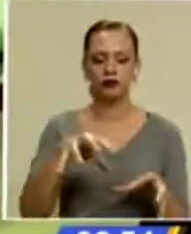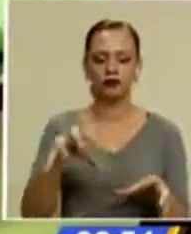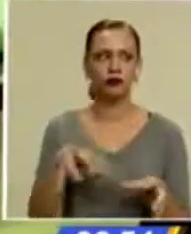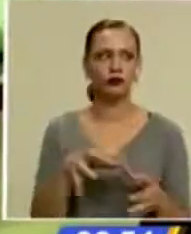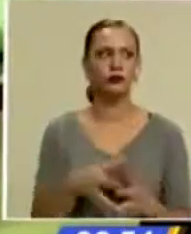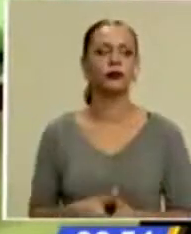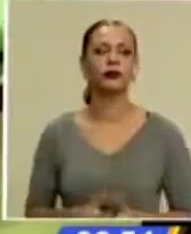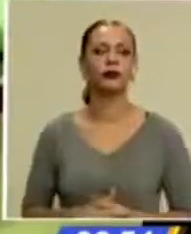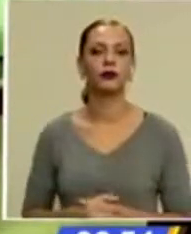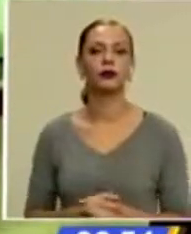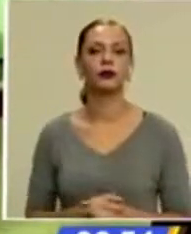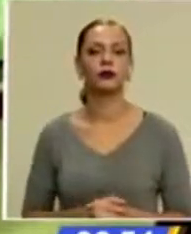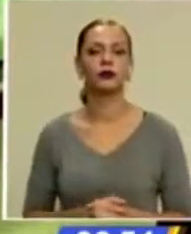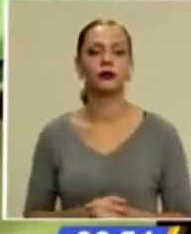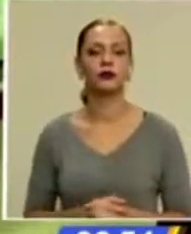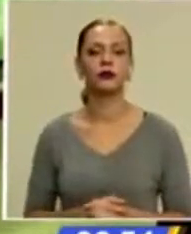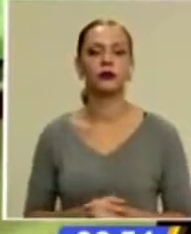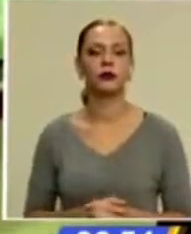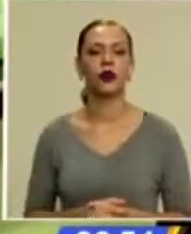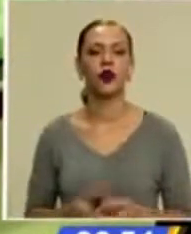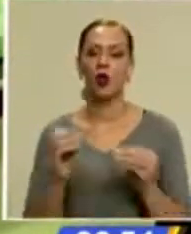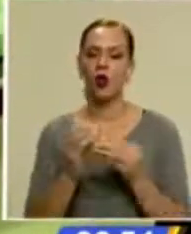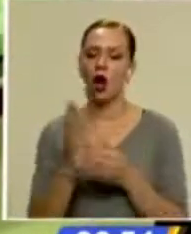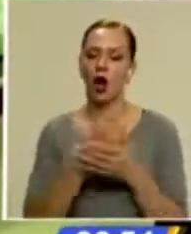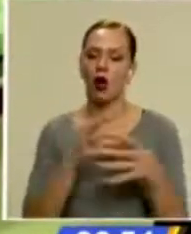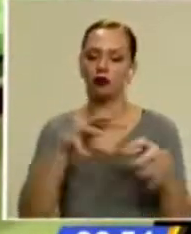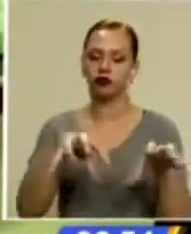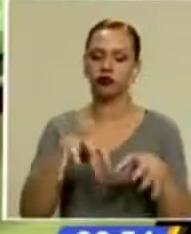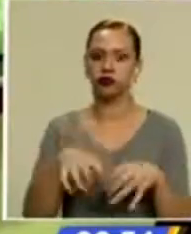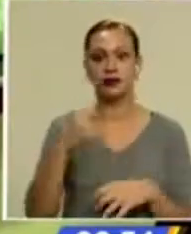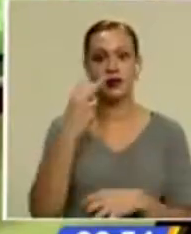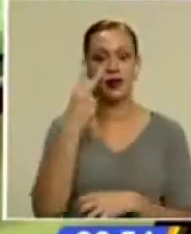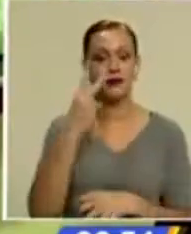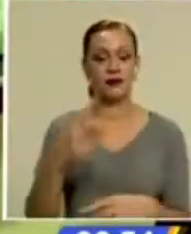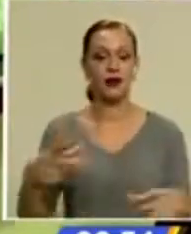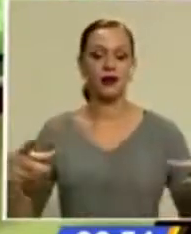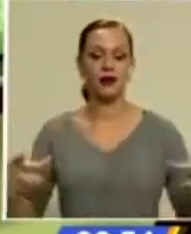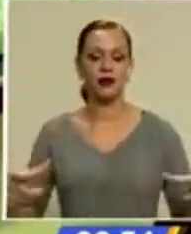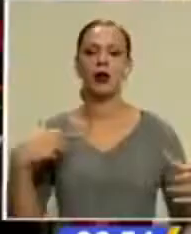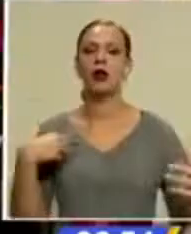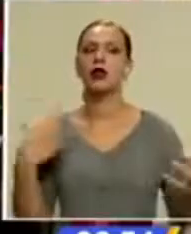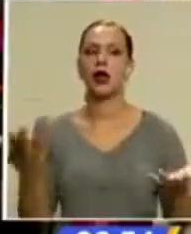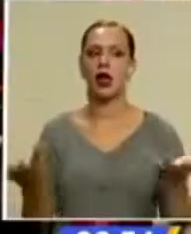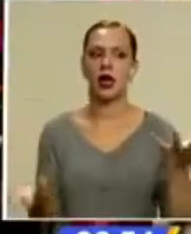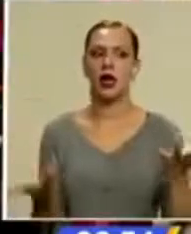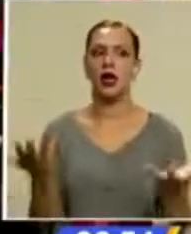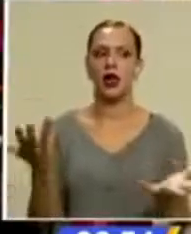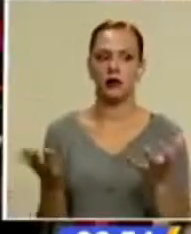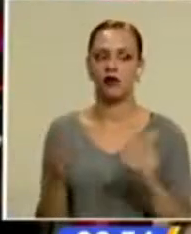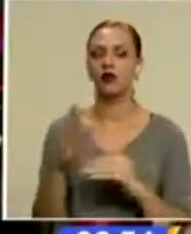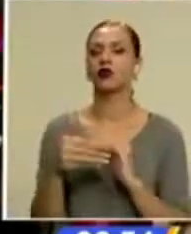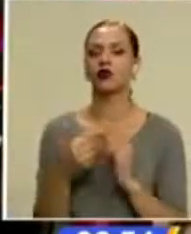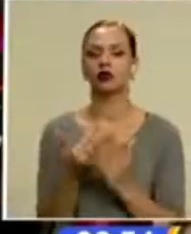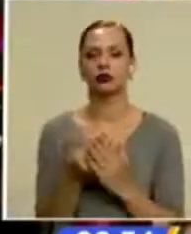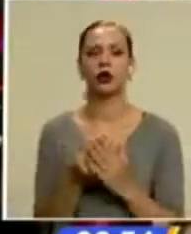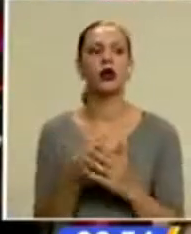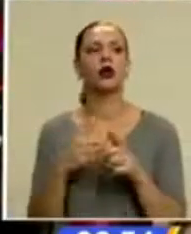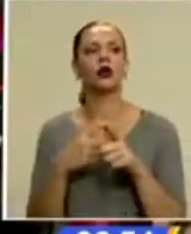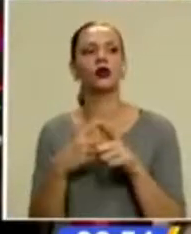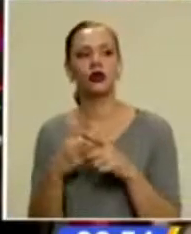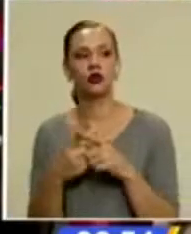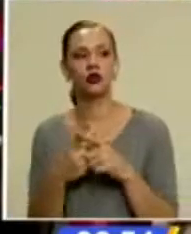santo. Fuimos rellenando con algunas cosas. Si observamos, hay un equilibrio de todo, ¿verdad? Ajá.